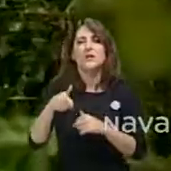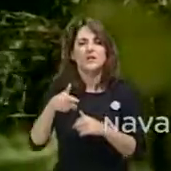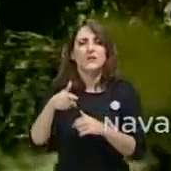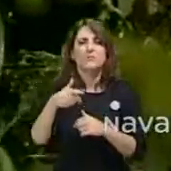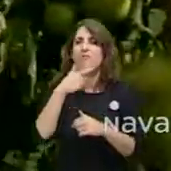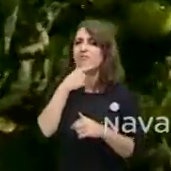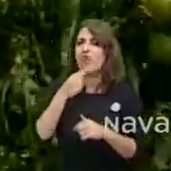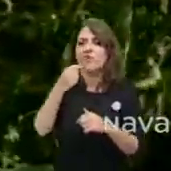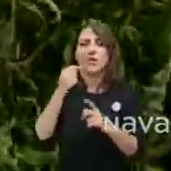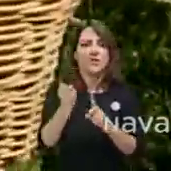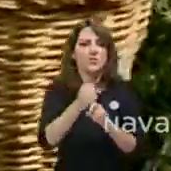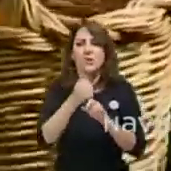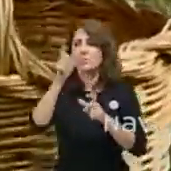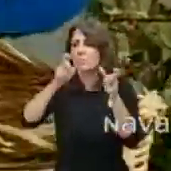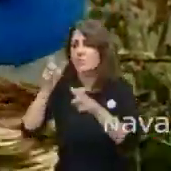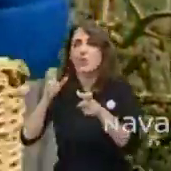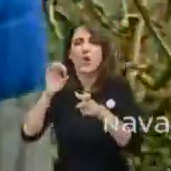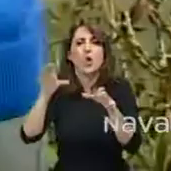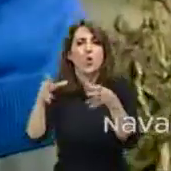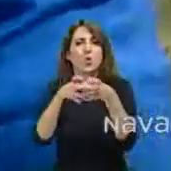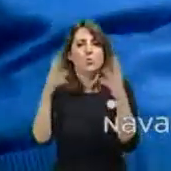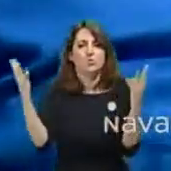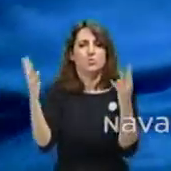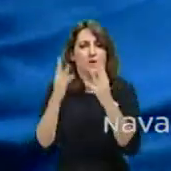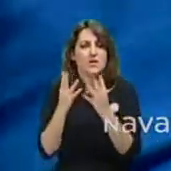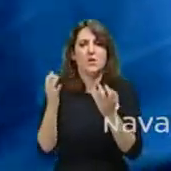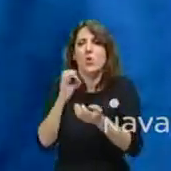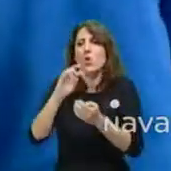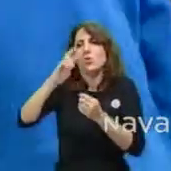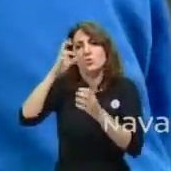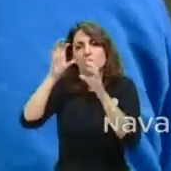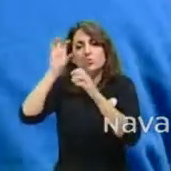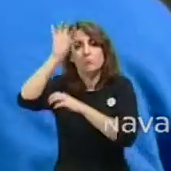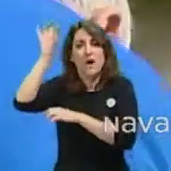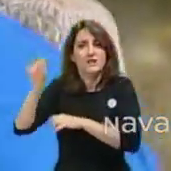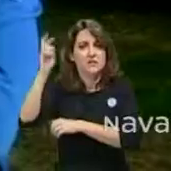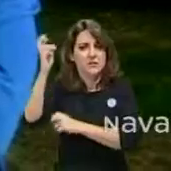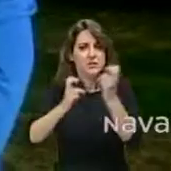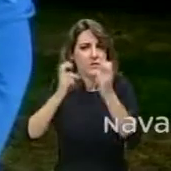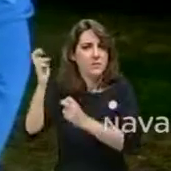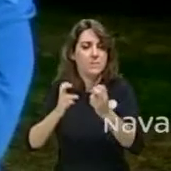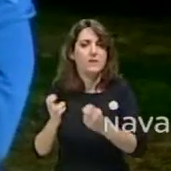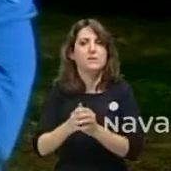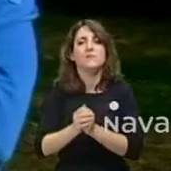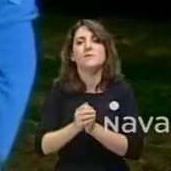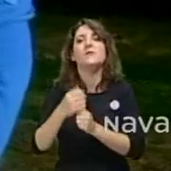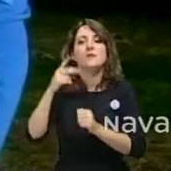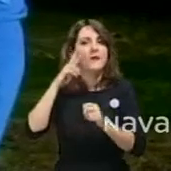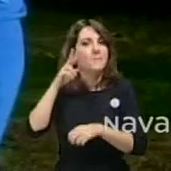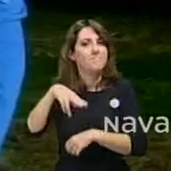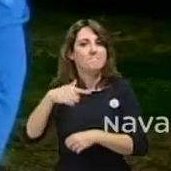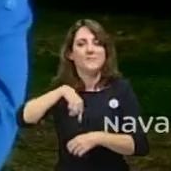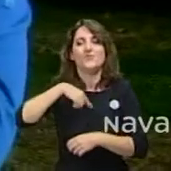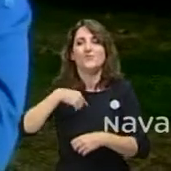casa grupos, personas de aquí, de otros países, y la verdad es que lo disfrutamos